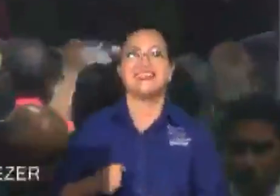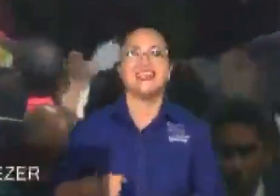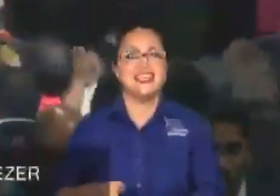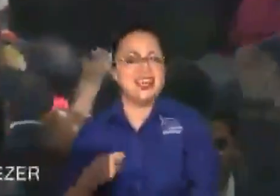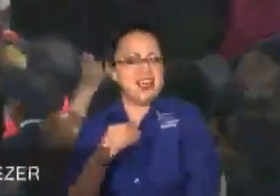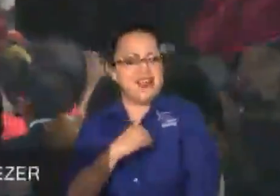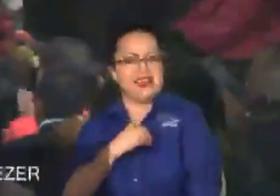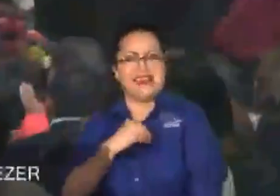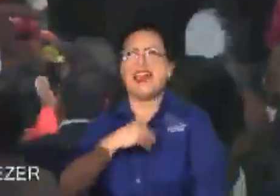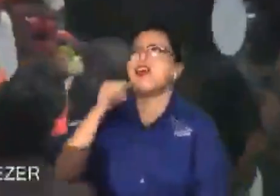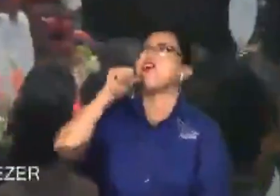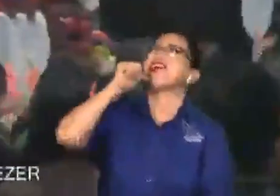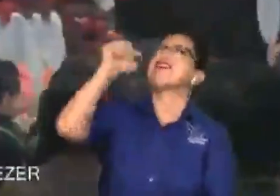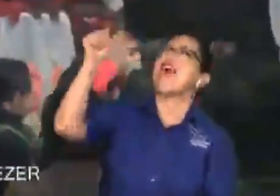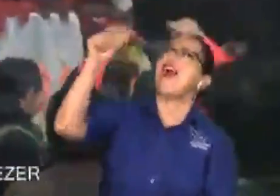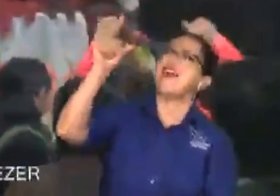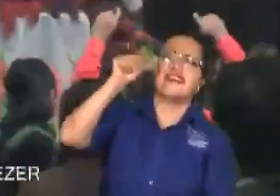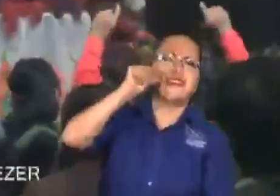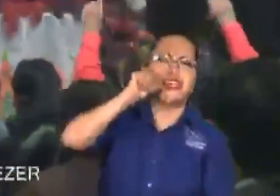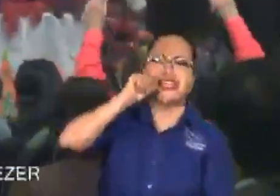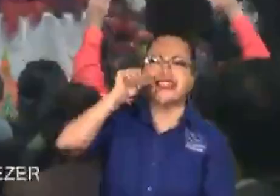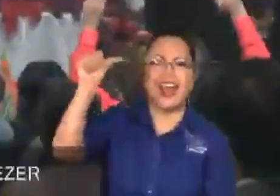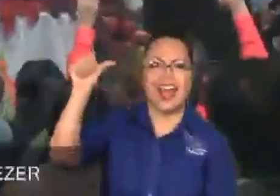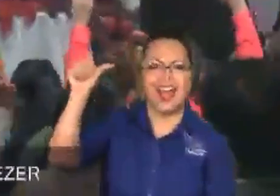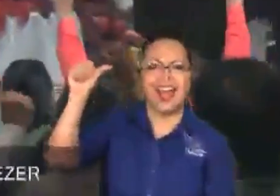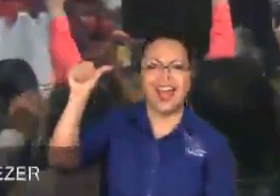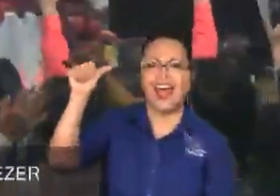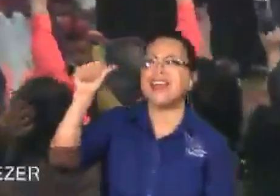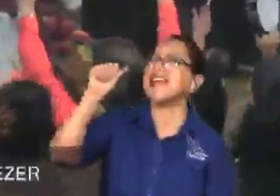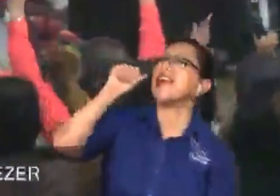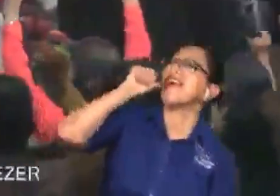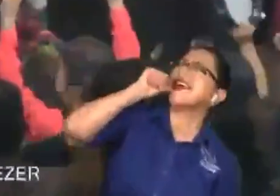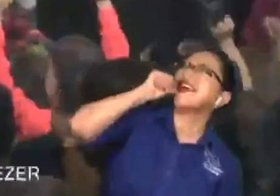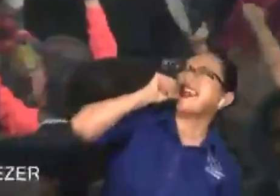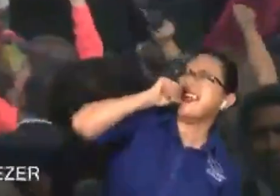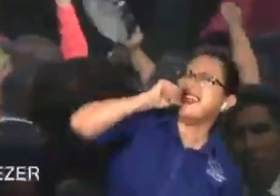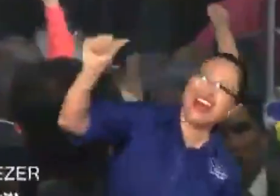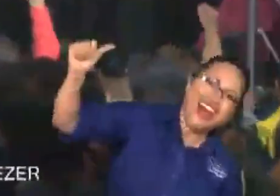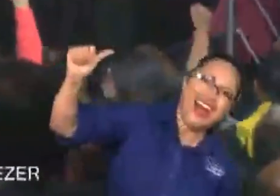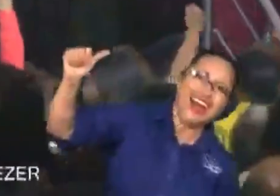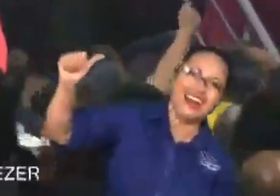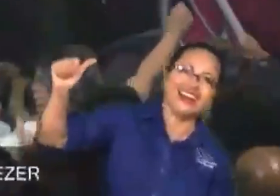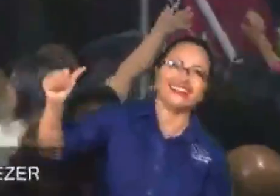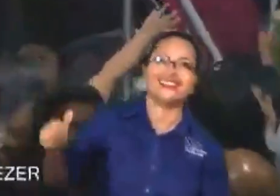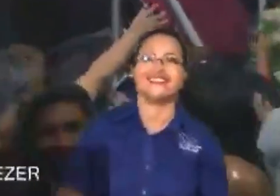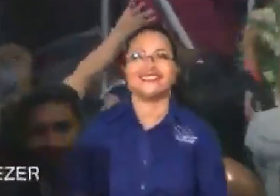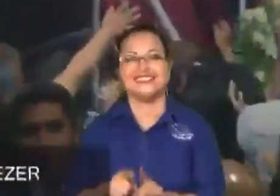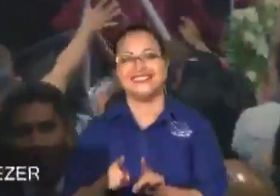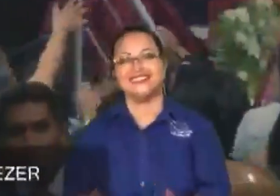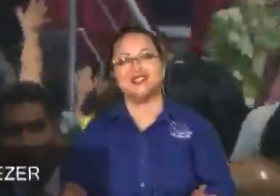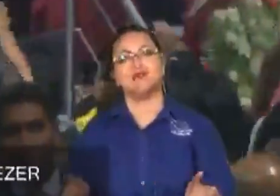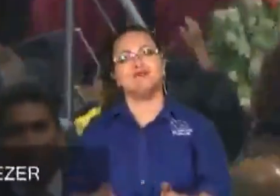Quiero gritar, quiero gritar, más fuerte.